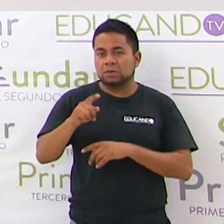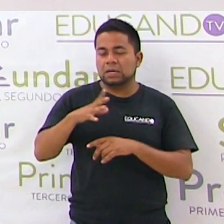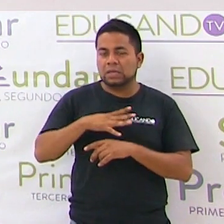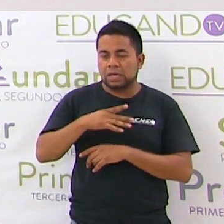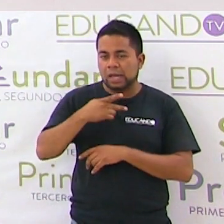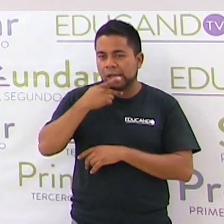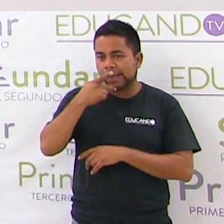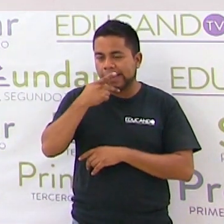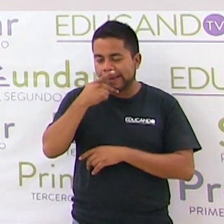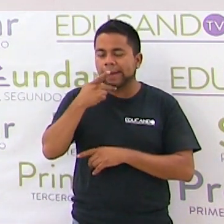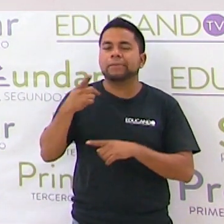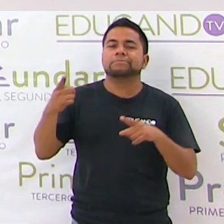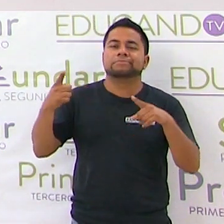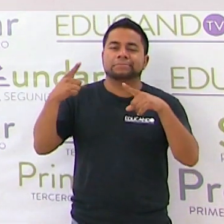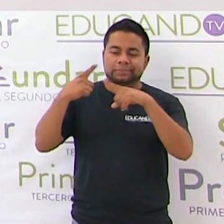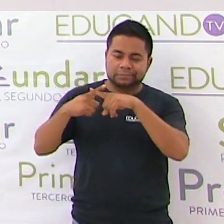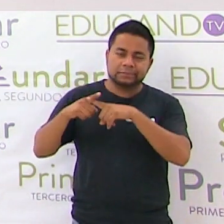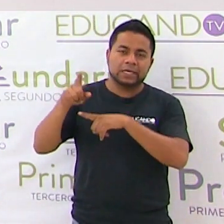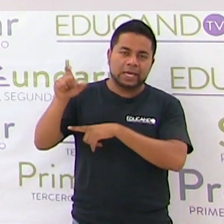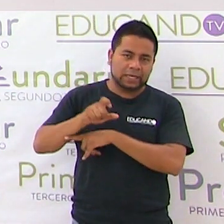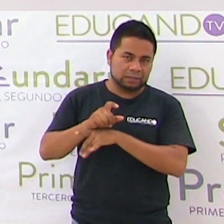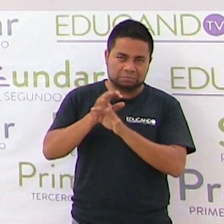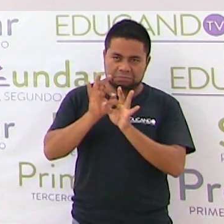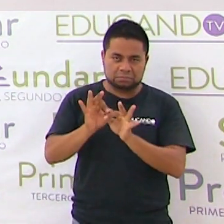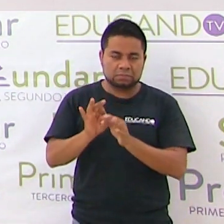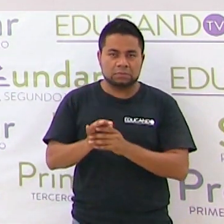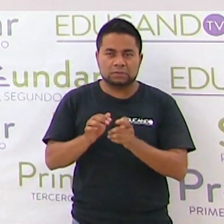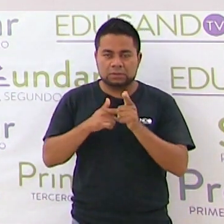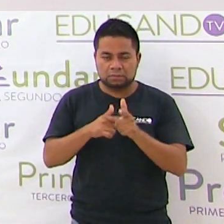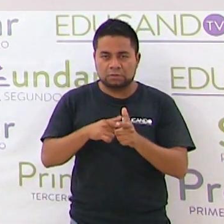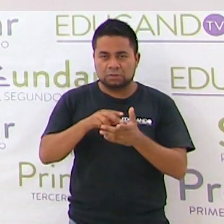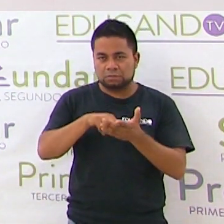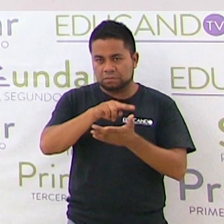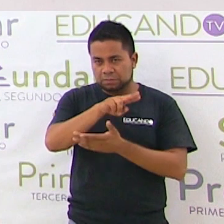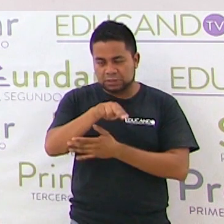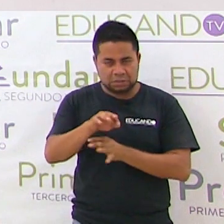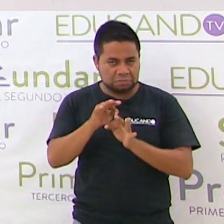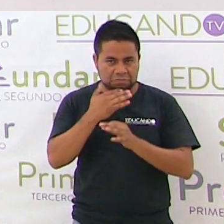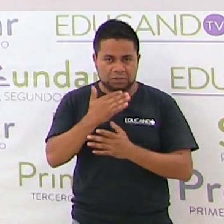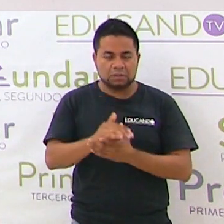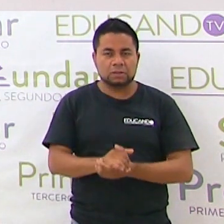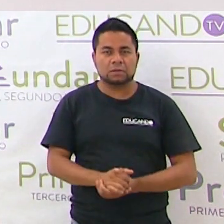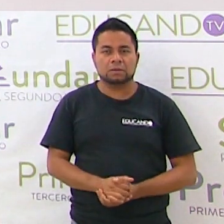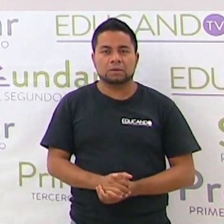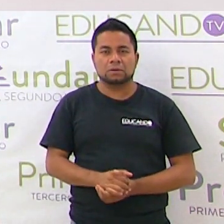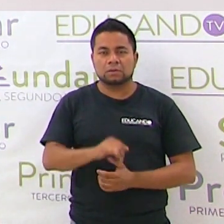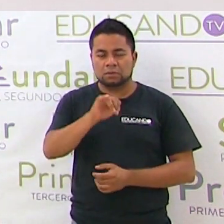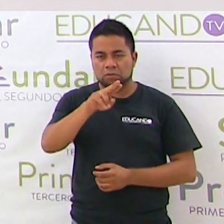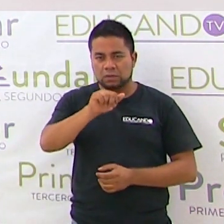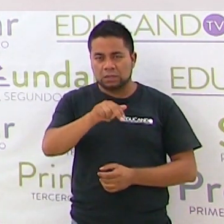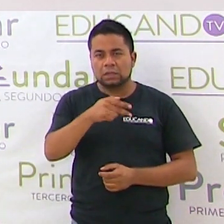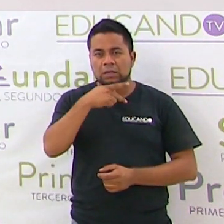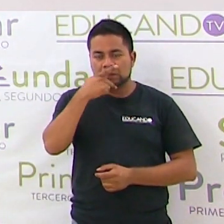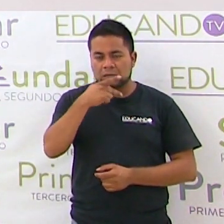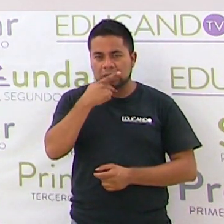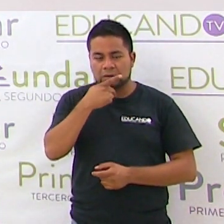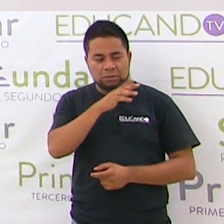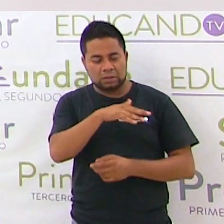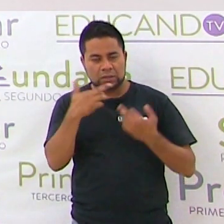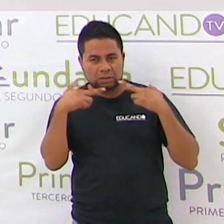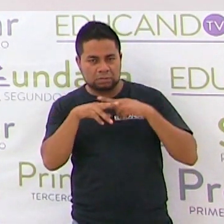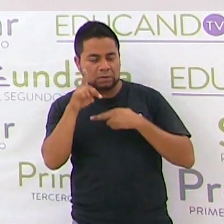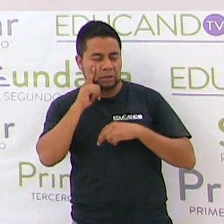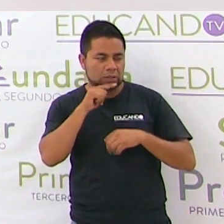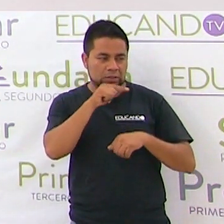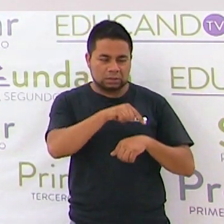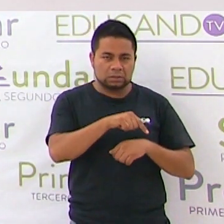sonido. Bueno, continuamos entonces. Pincel, ¿está bien? Juana habla, le decía a la maestra, y la